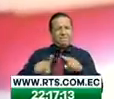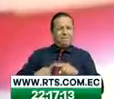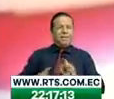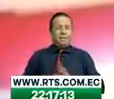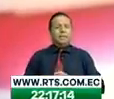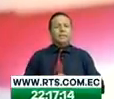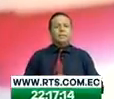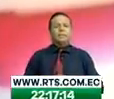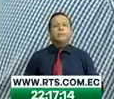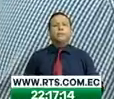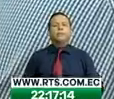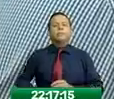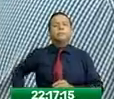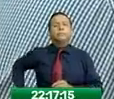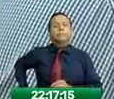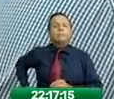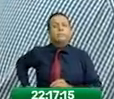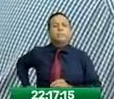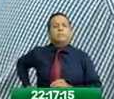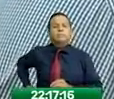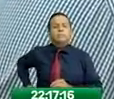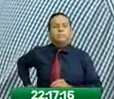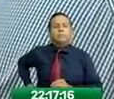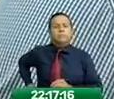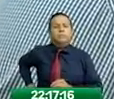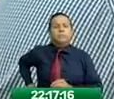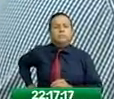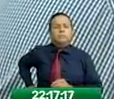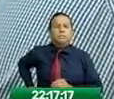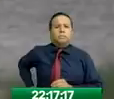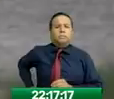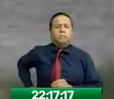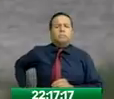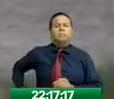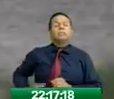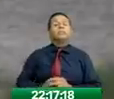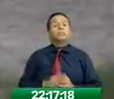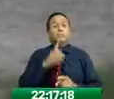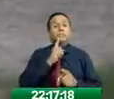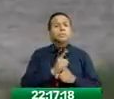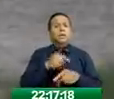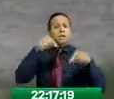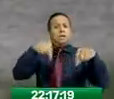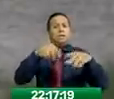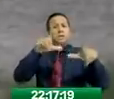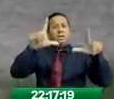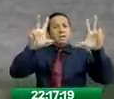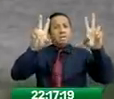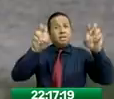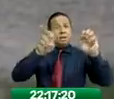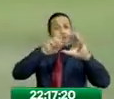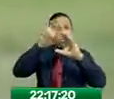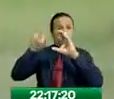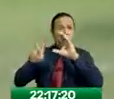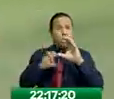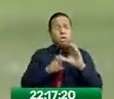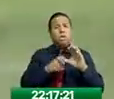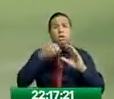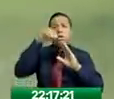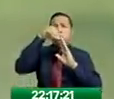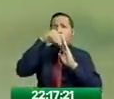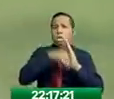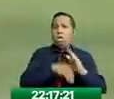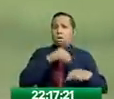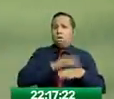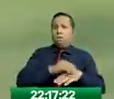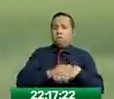director del GAD Municipal de Playas, acotó que el sector turístico está muy golpeado por el tema pandemia y que les